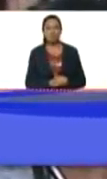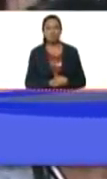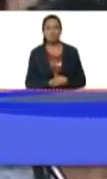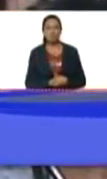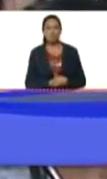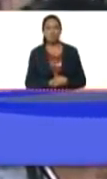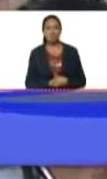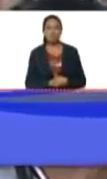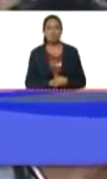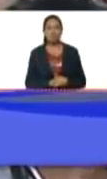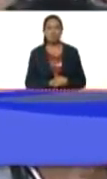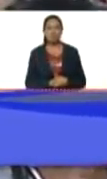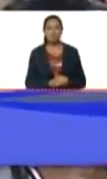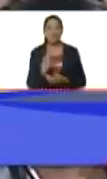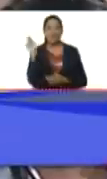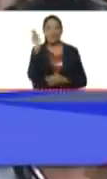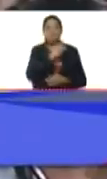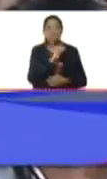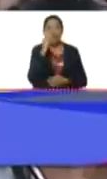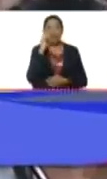Almanaque Rojas, hermano.